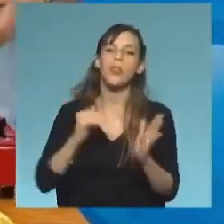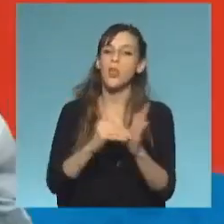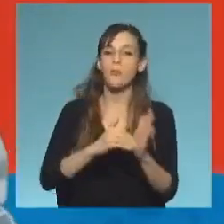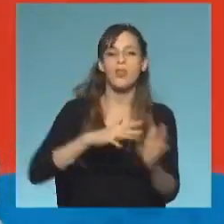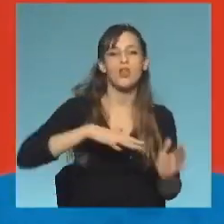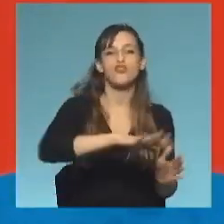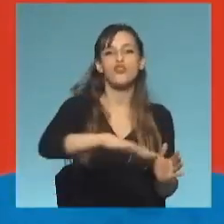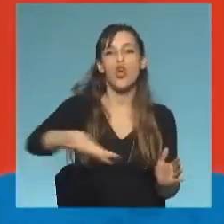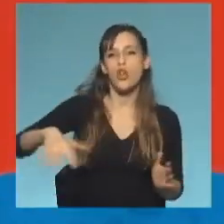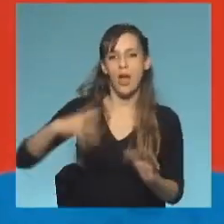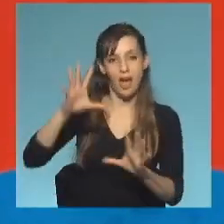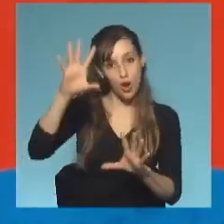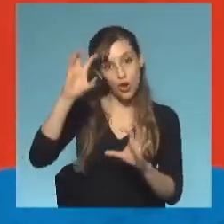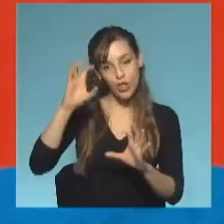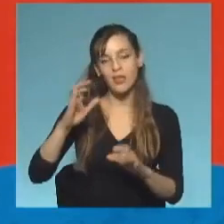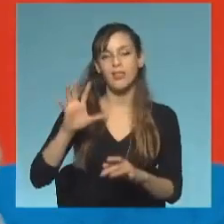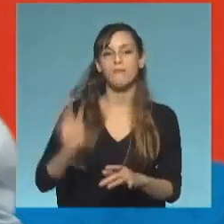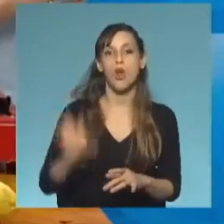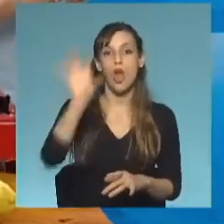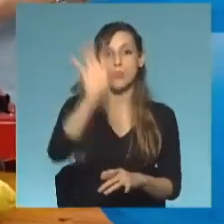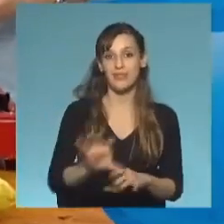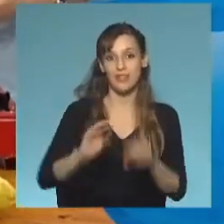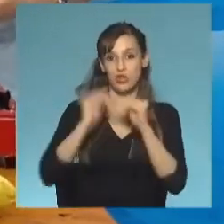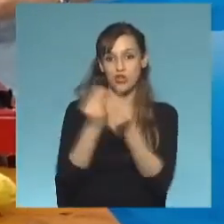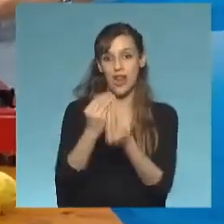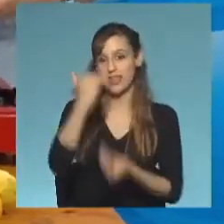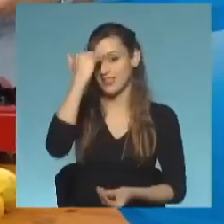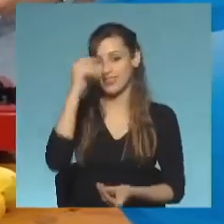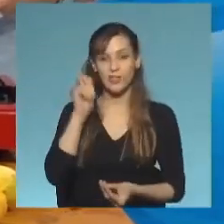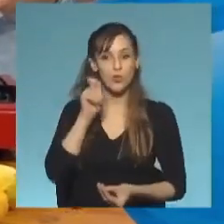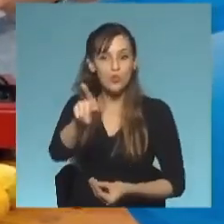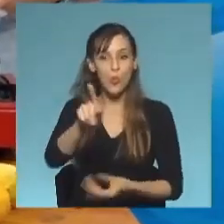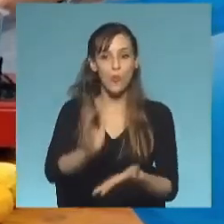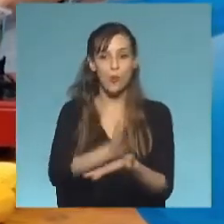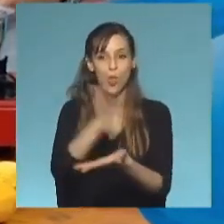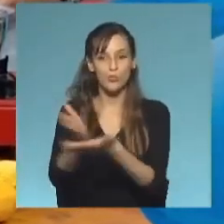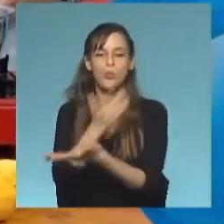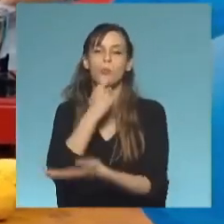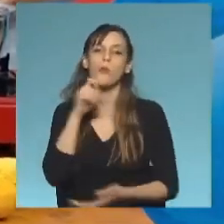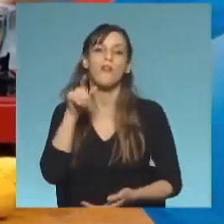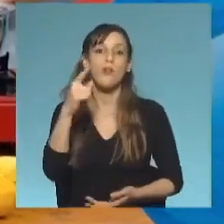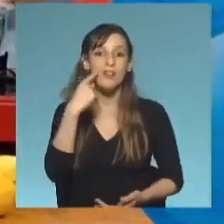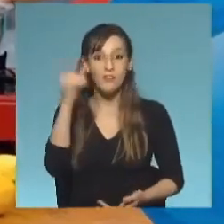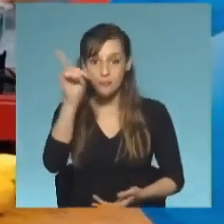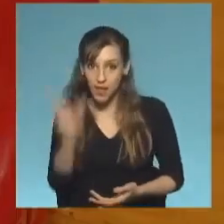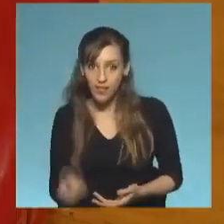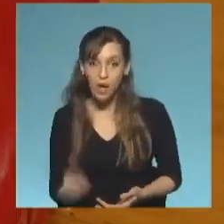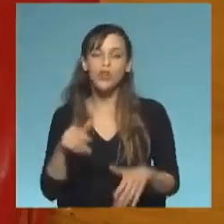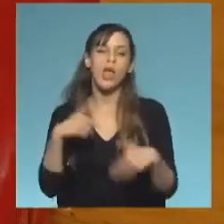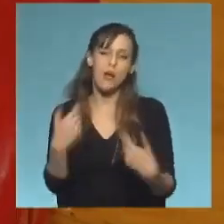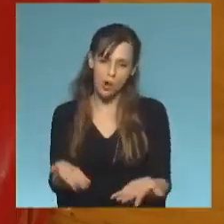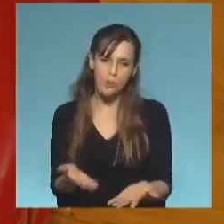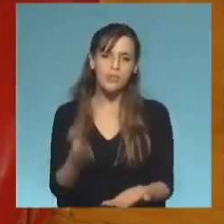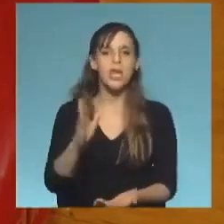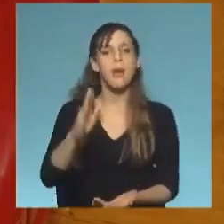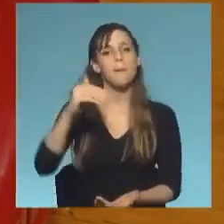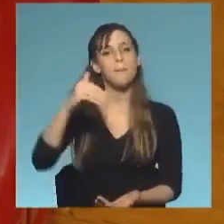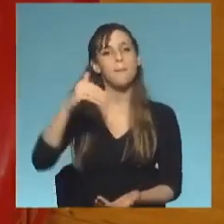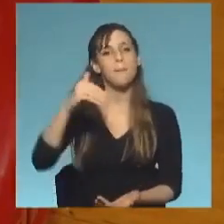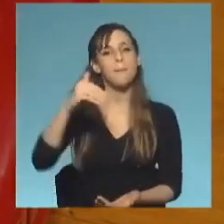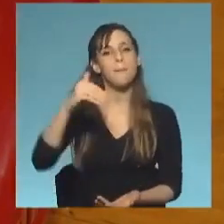15 provincias productoras. Entonces, si estamos en la Patagonia, tal vez podríamos elegir un Merlot o un Pinot Noir. Ay, como aprendí,